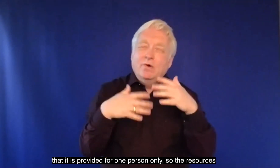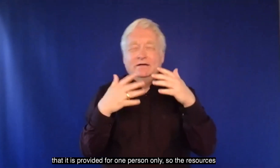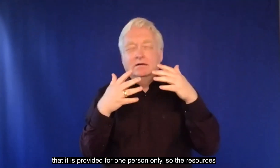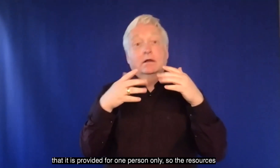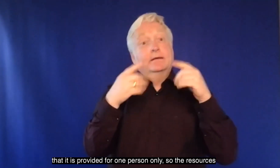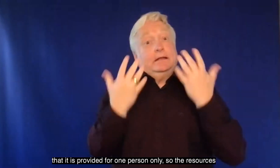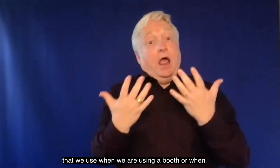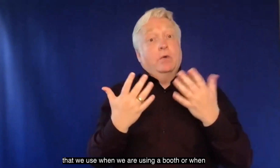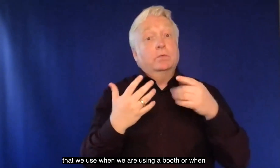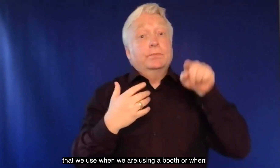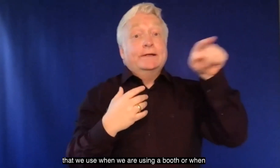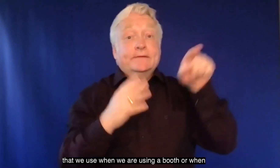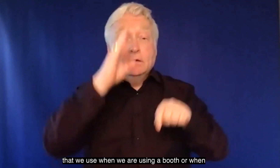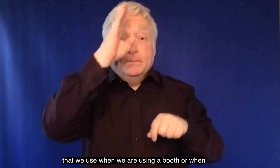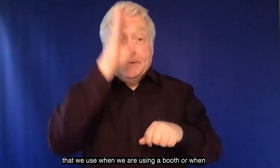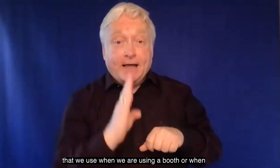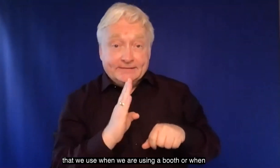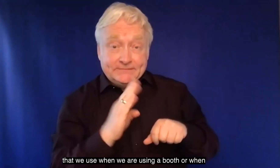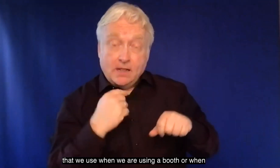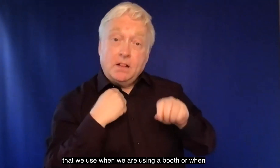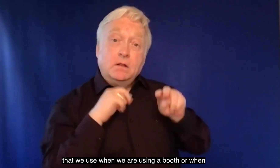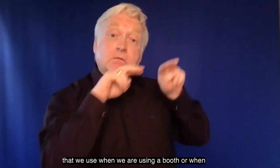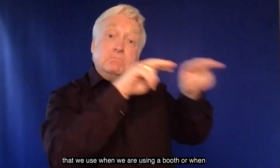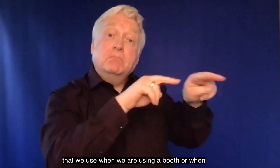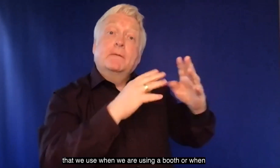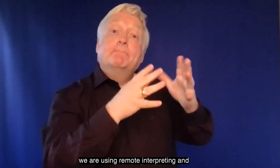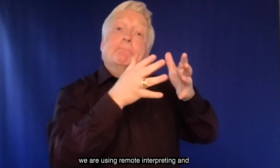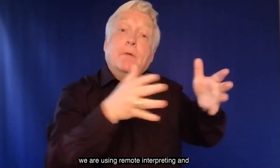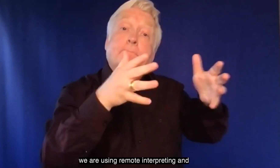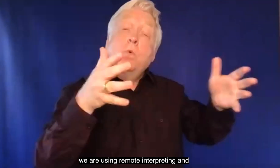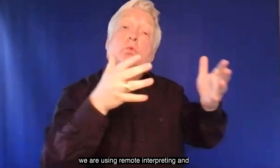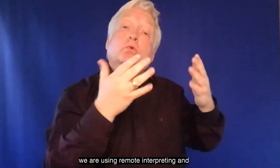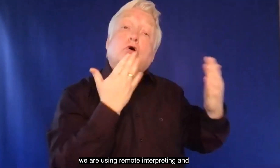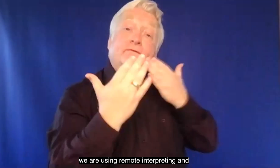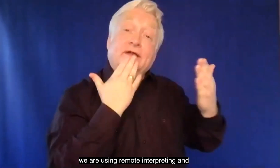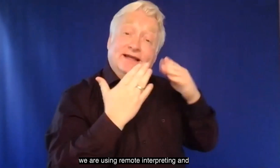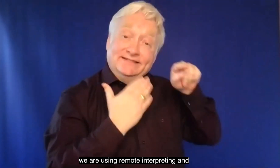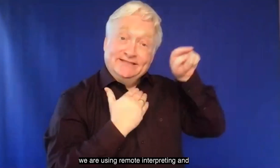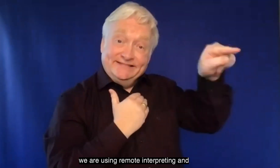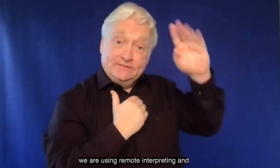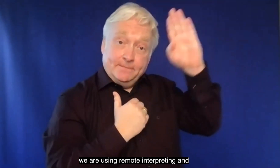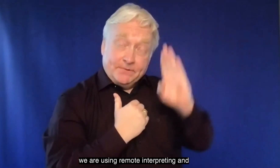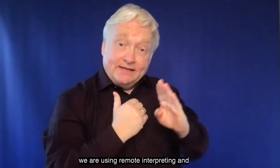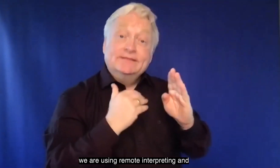estamos interpretando a distancia y estamos en una emisión en directo, es muy diferente.